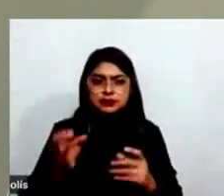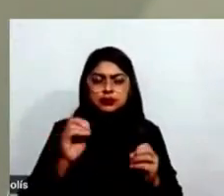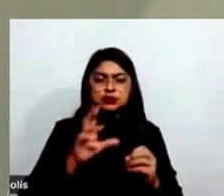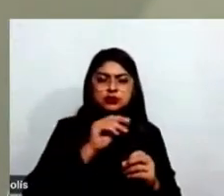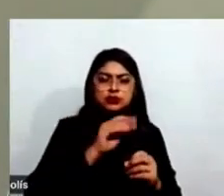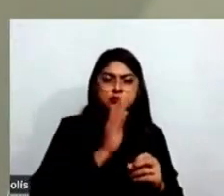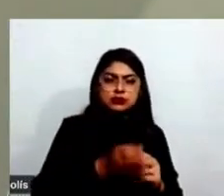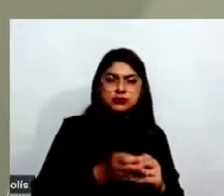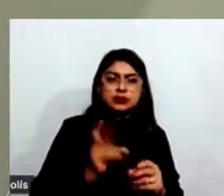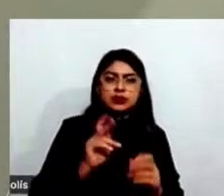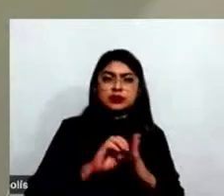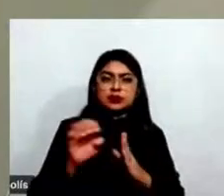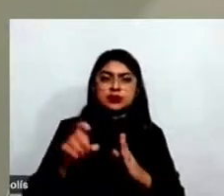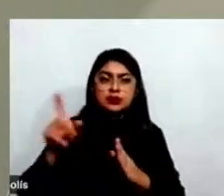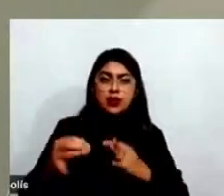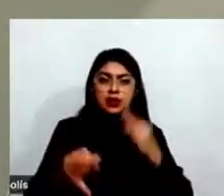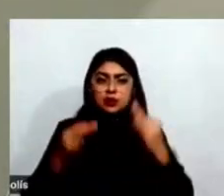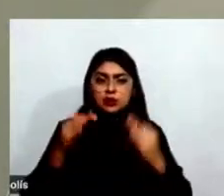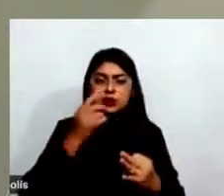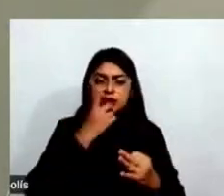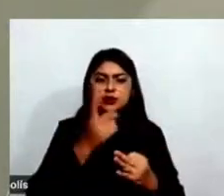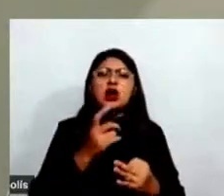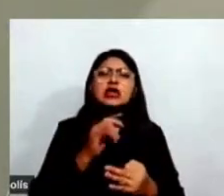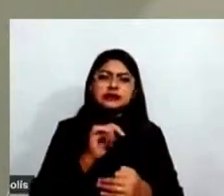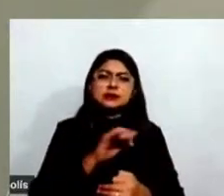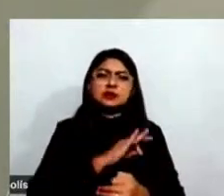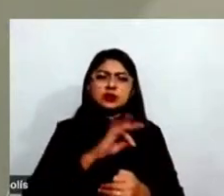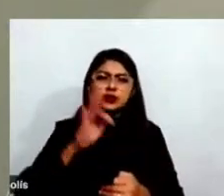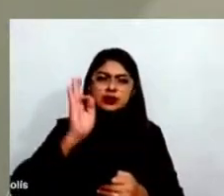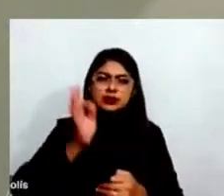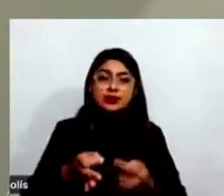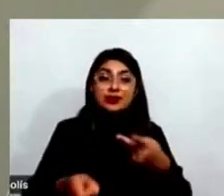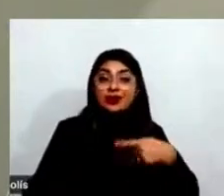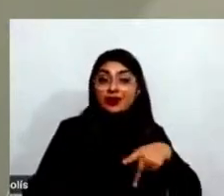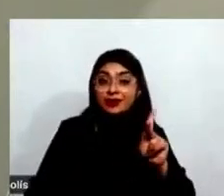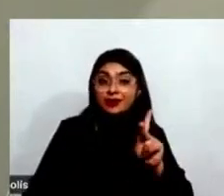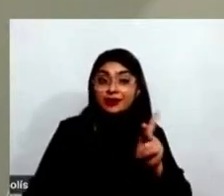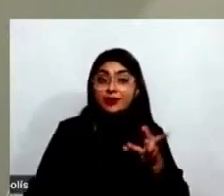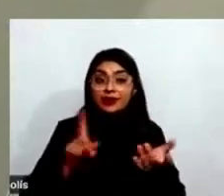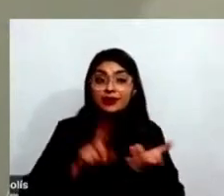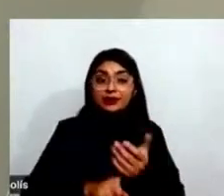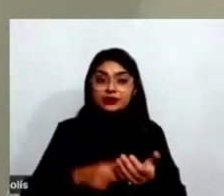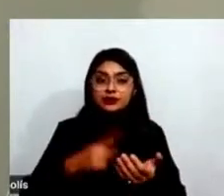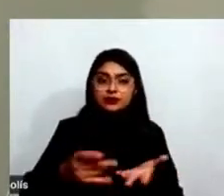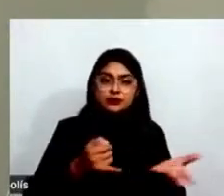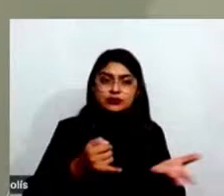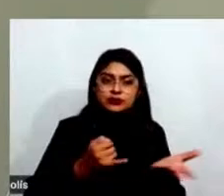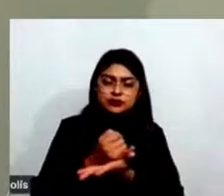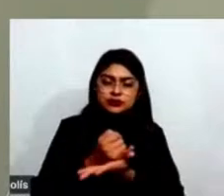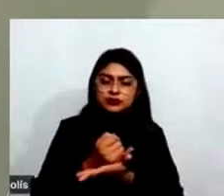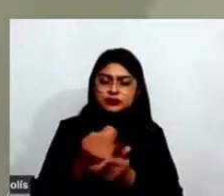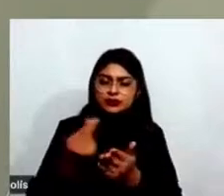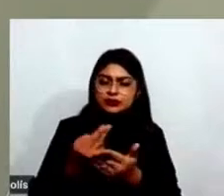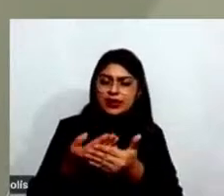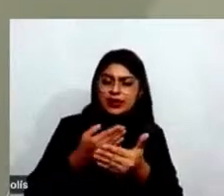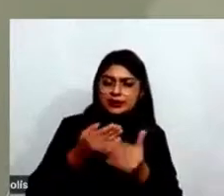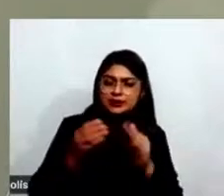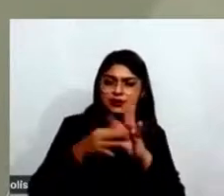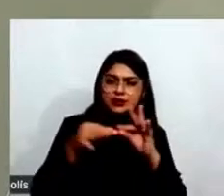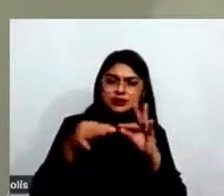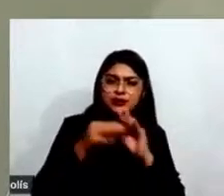aceptan, siempre y cuando en la decisión se motive adecuadamente. Y esa solución